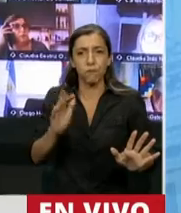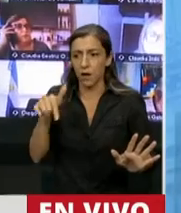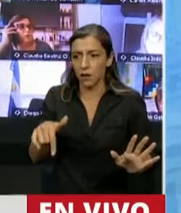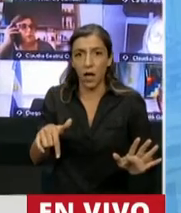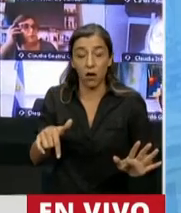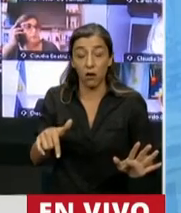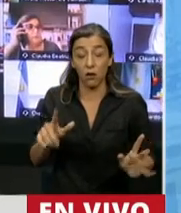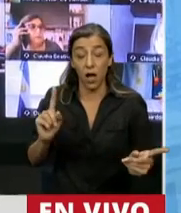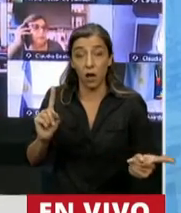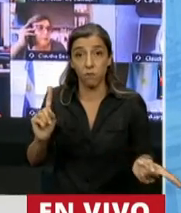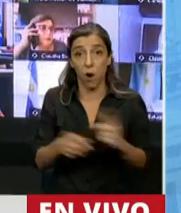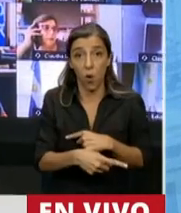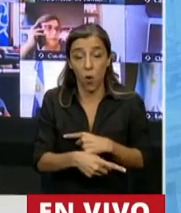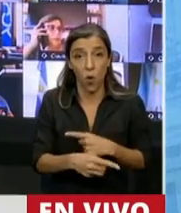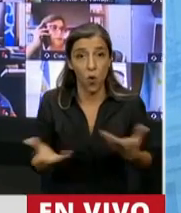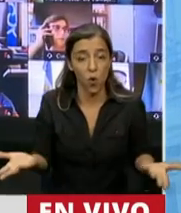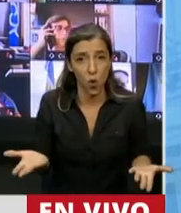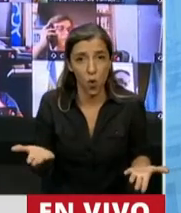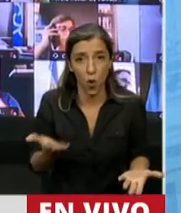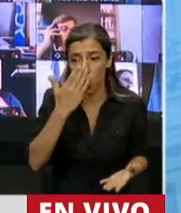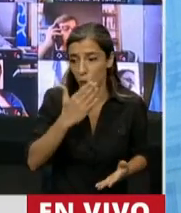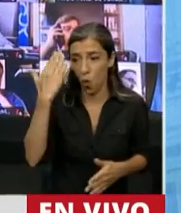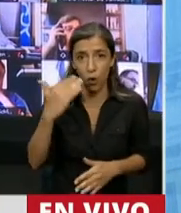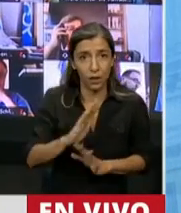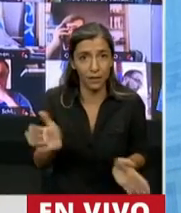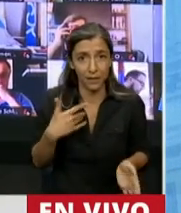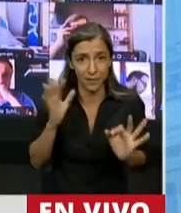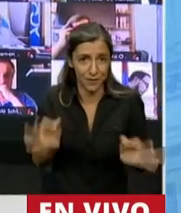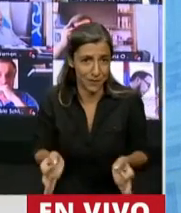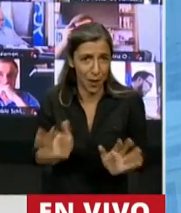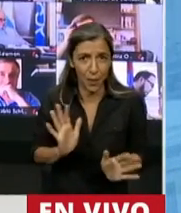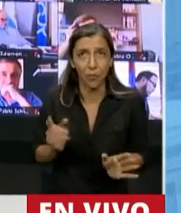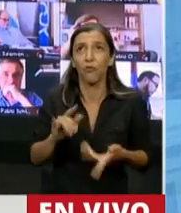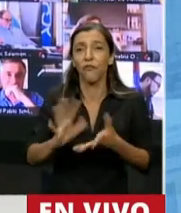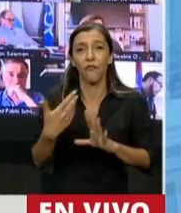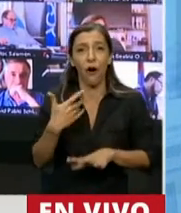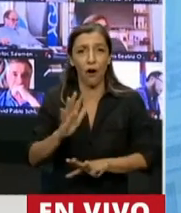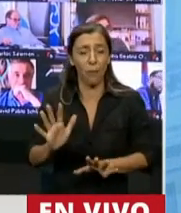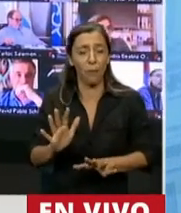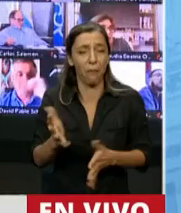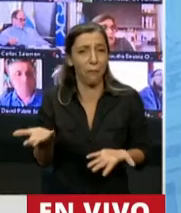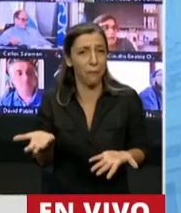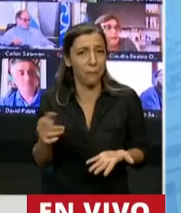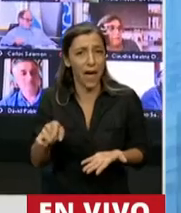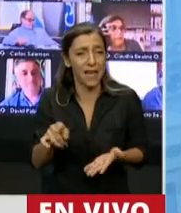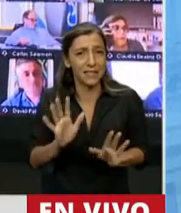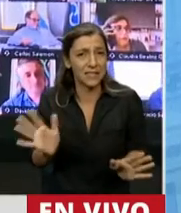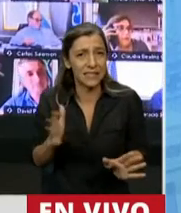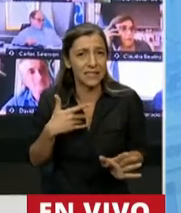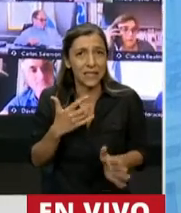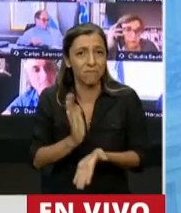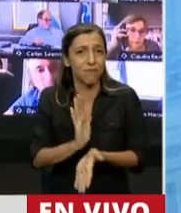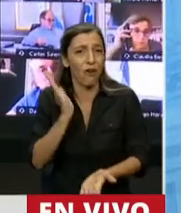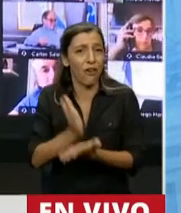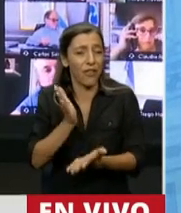de esa moneda que han sido hechos y eventos que no tenían por qué ser vimos cómo se avanzan y se han